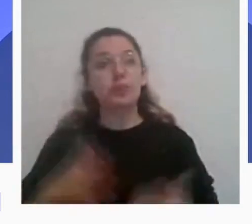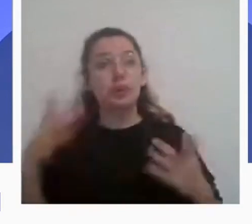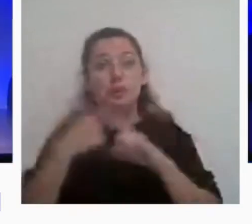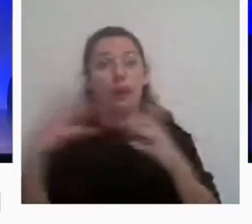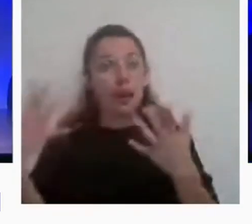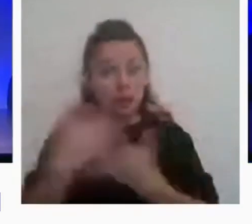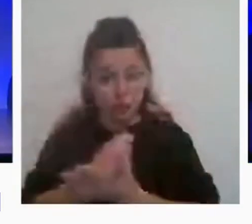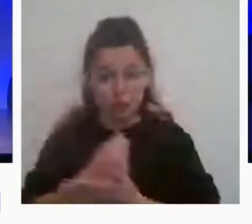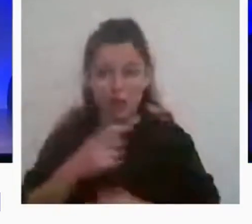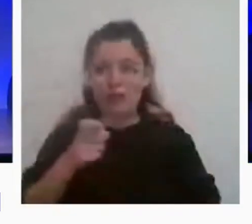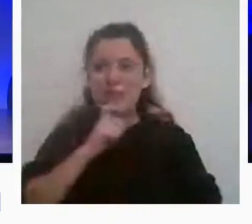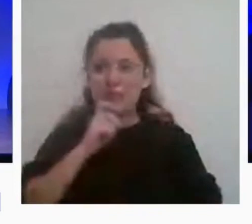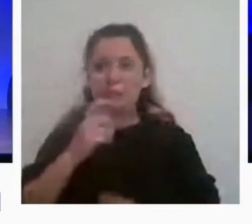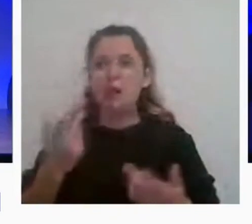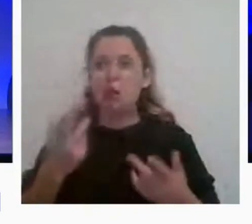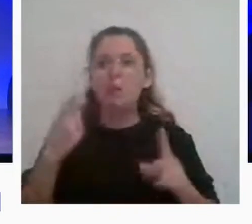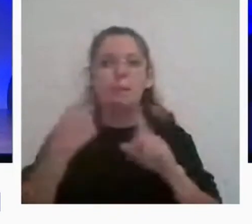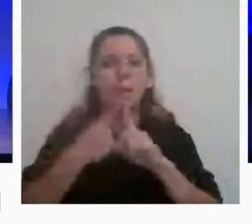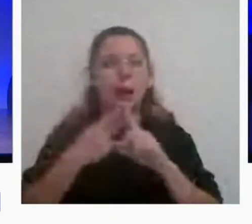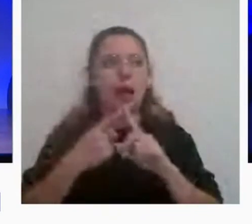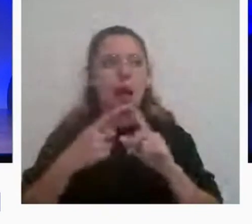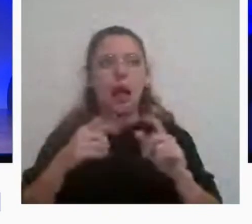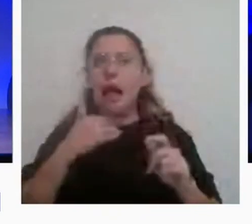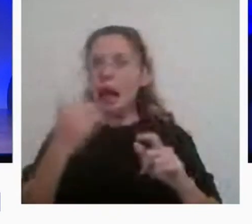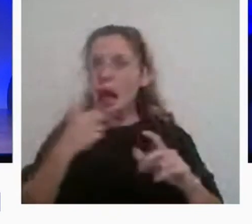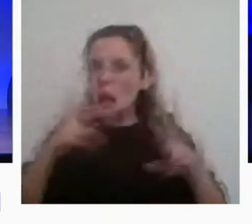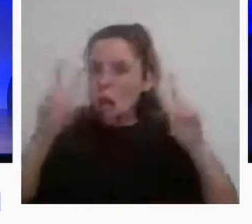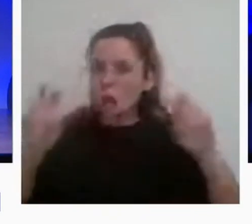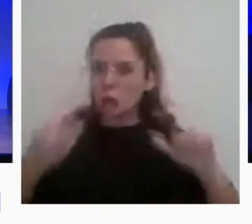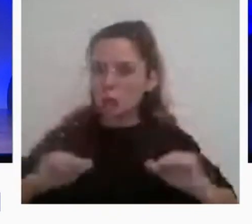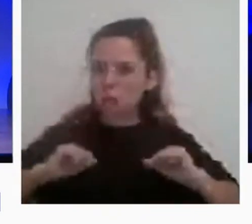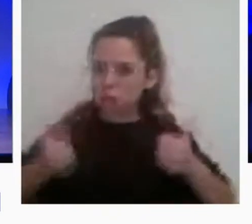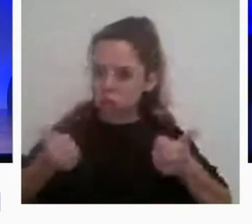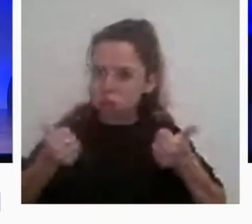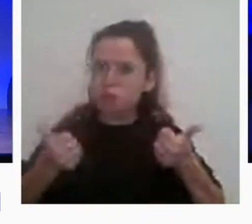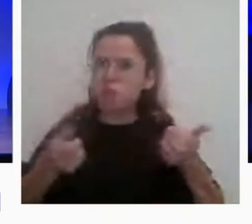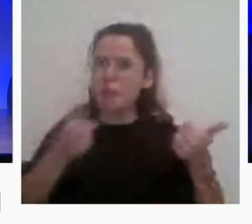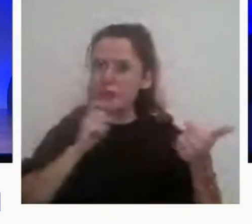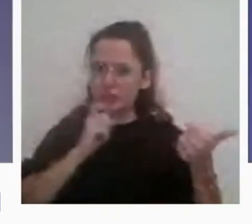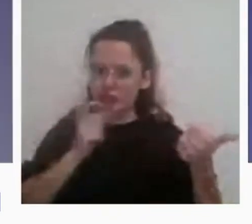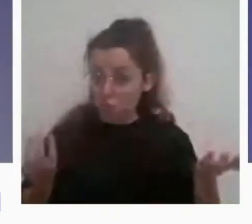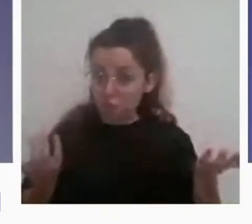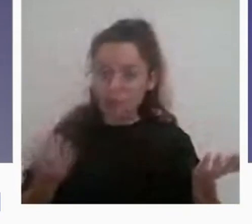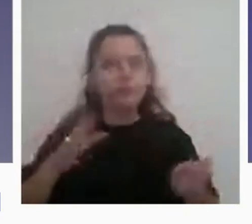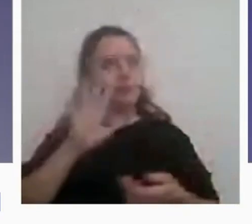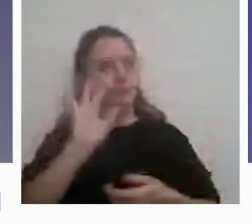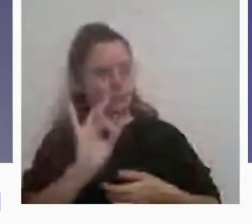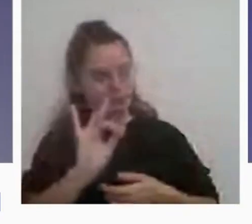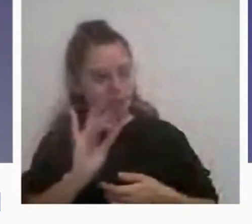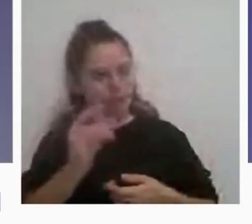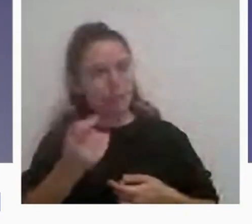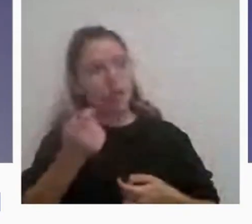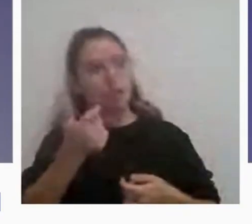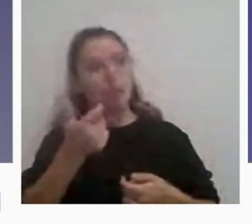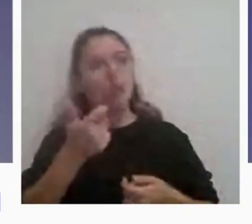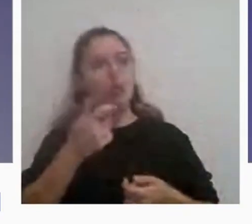¿no? Sí, daba, bueno, la sensación de un poco más de respeto, ¿no? Bueno, pues a la